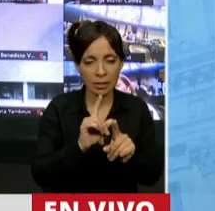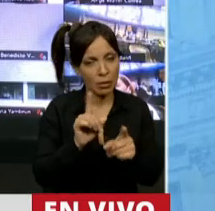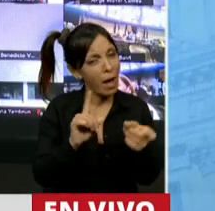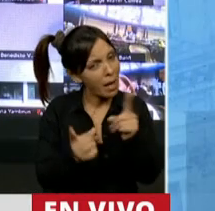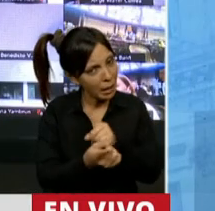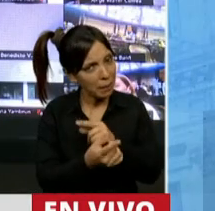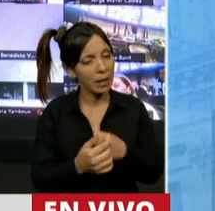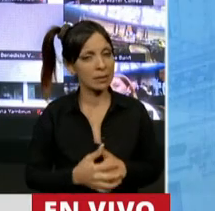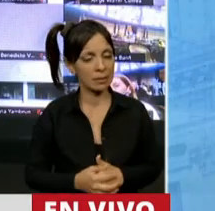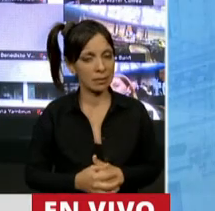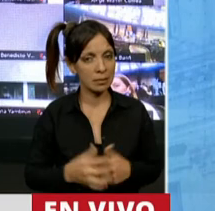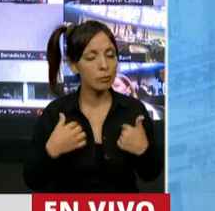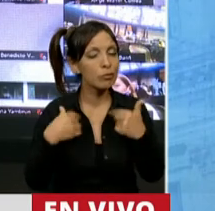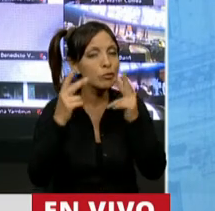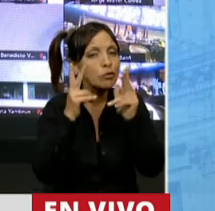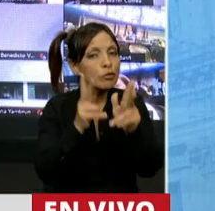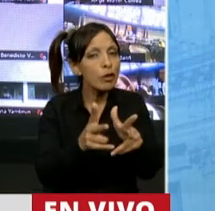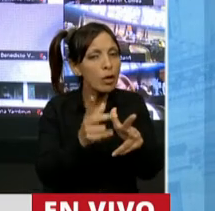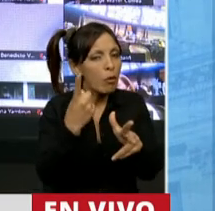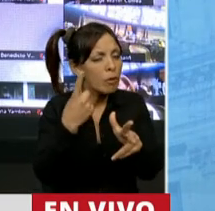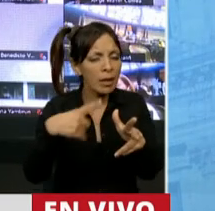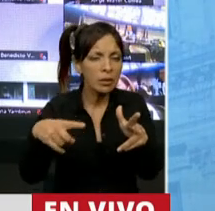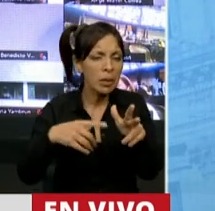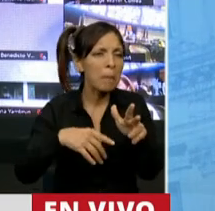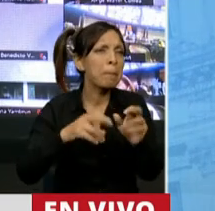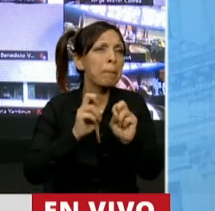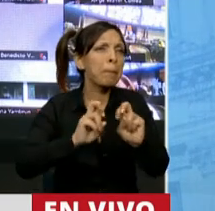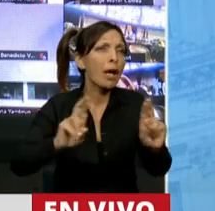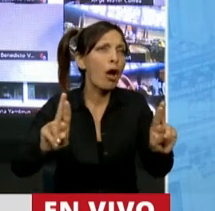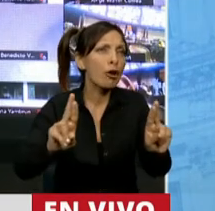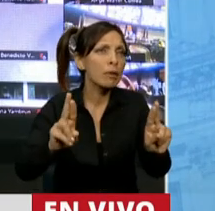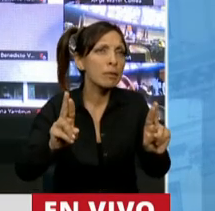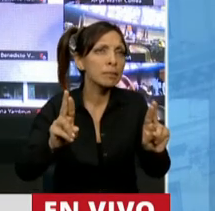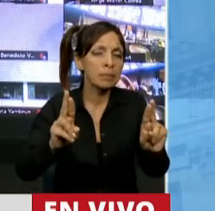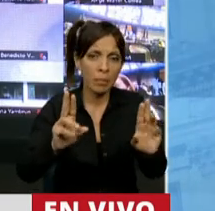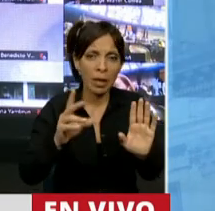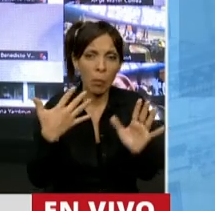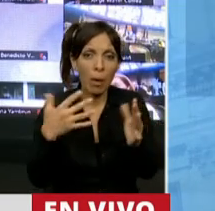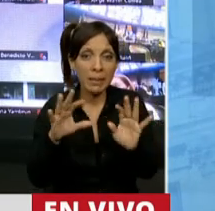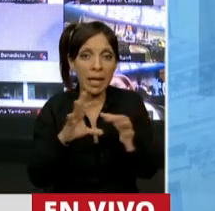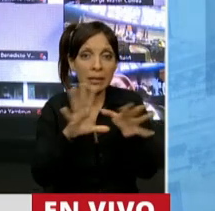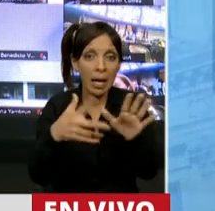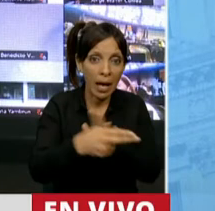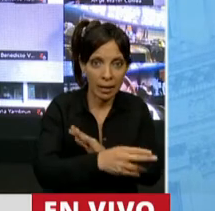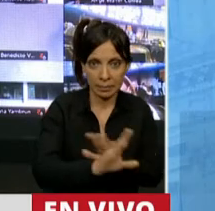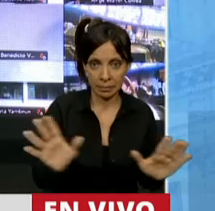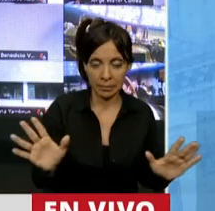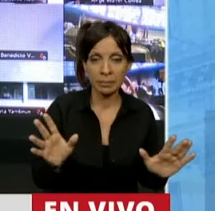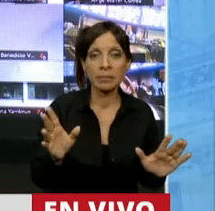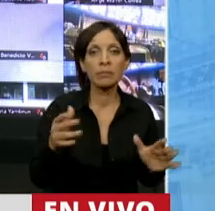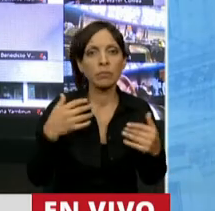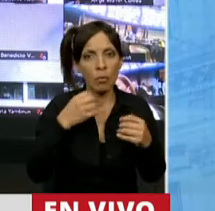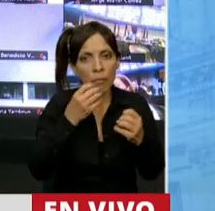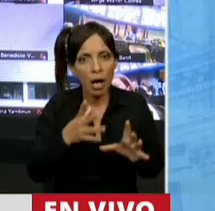dije que una de las cosas más excelsas que puede haber es la libertad. La exalté, la